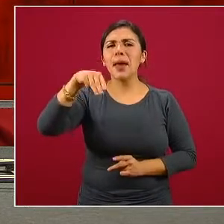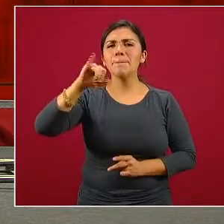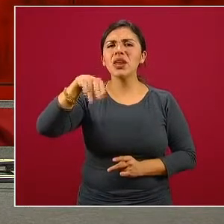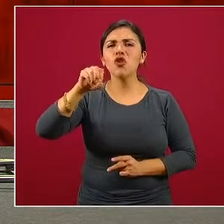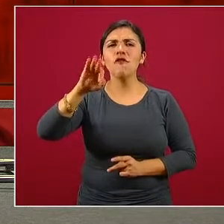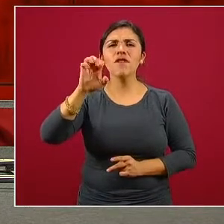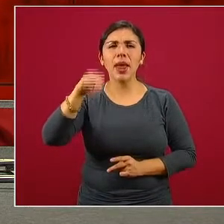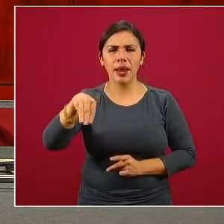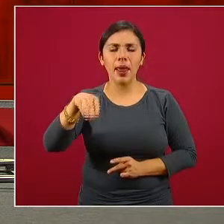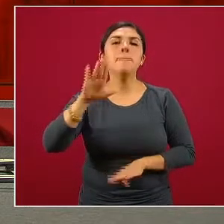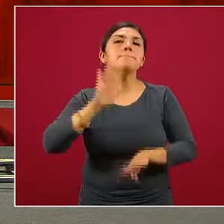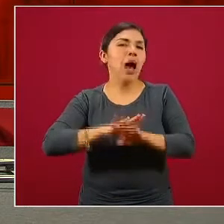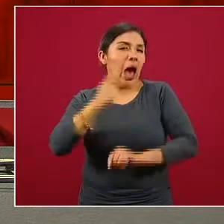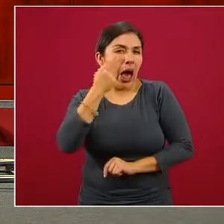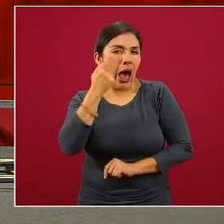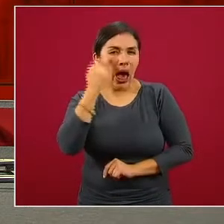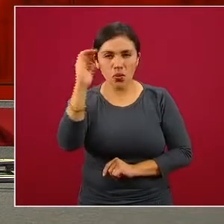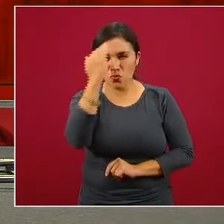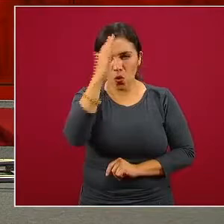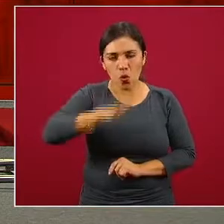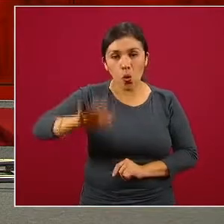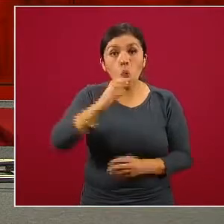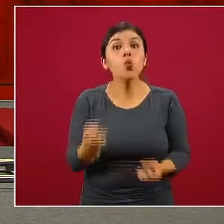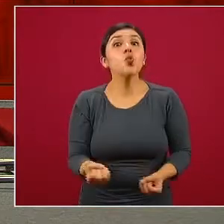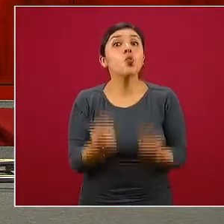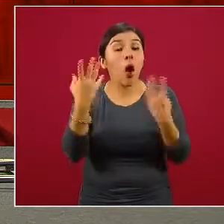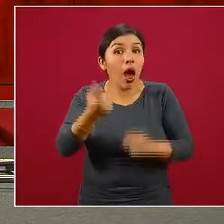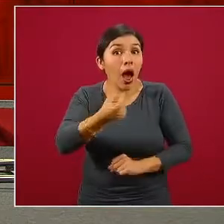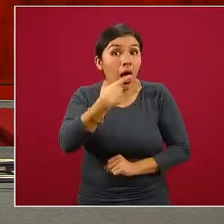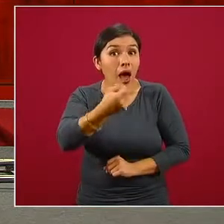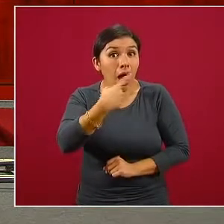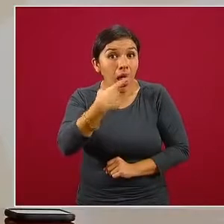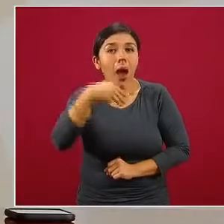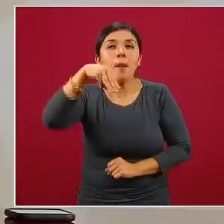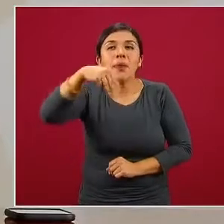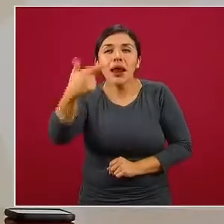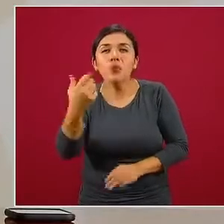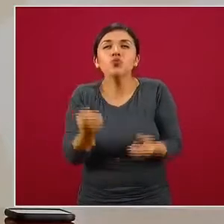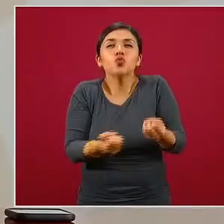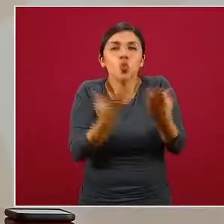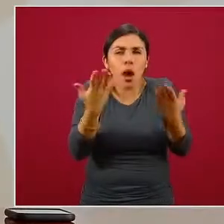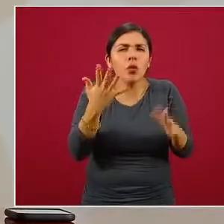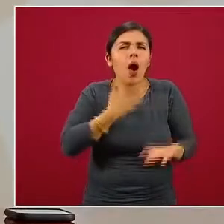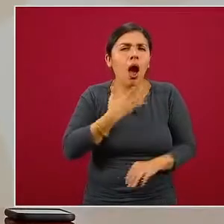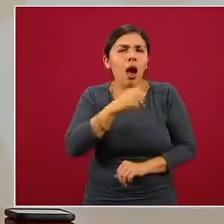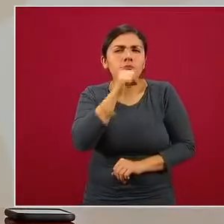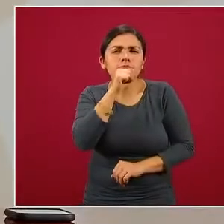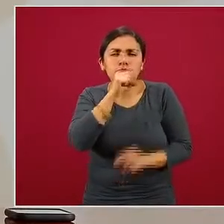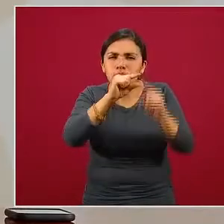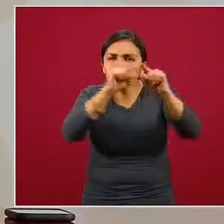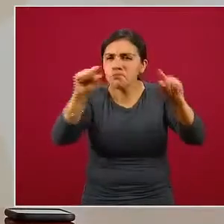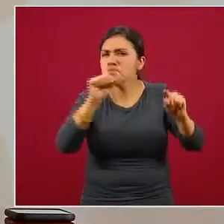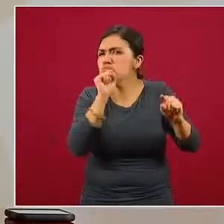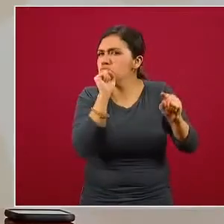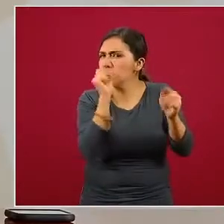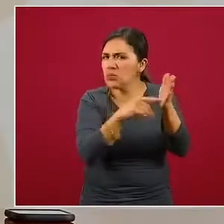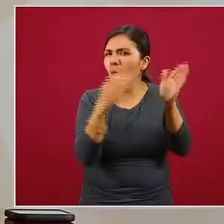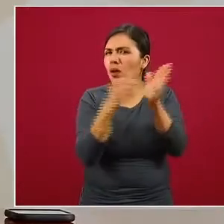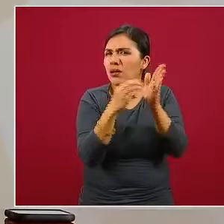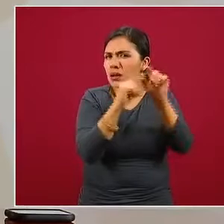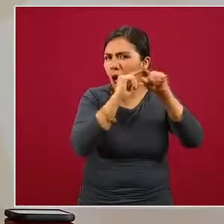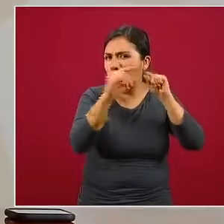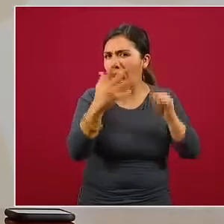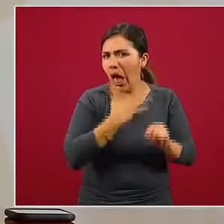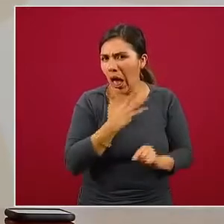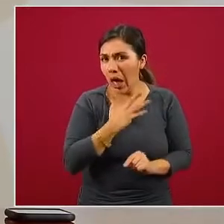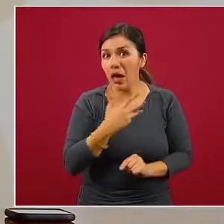común. Y las cantidad de tabletas que se tienen que tomar o los miligramos generalmente vienen en la propia etiqueta.